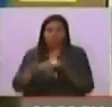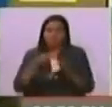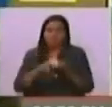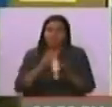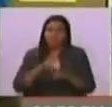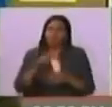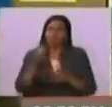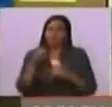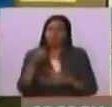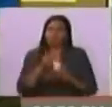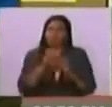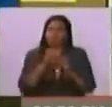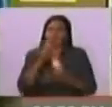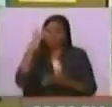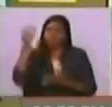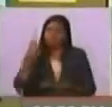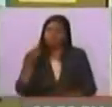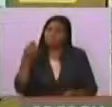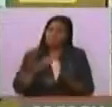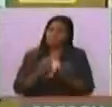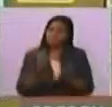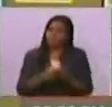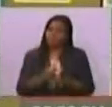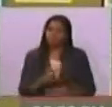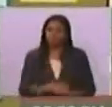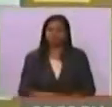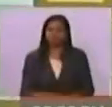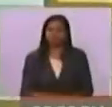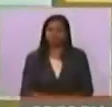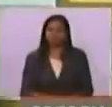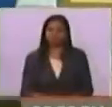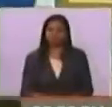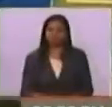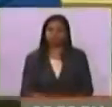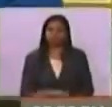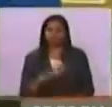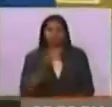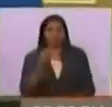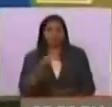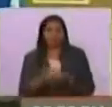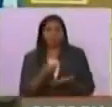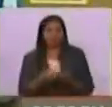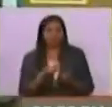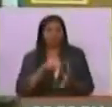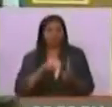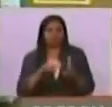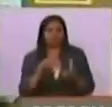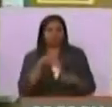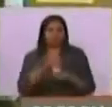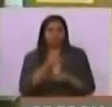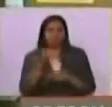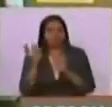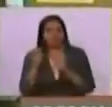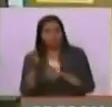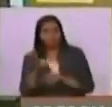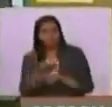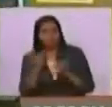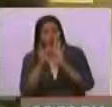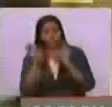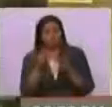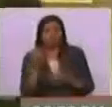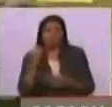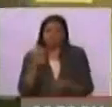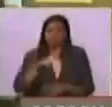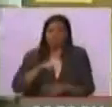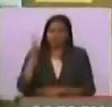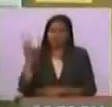Dios te ayude. Paga lo que debes. Si no nos pagas, entonces nosotros vamos a buscar cualquier peretico que tengas en Venezuela y